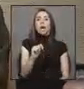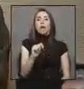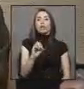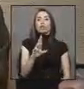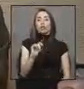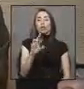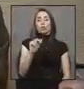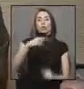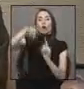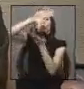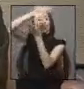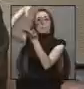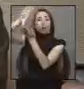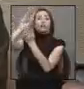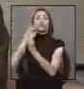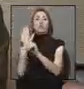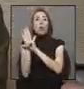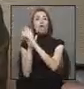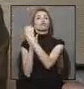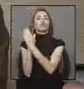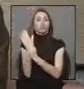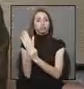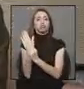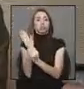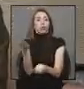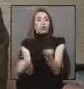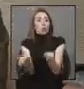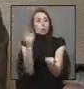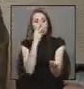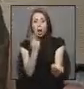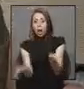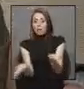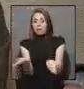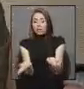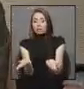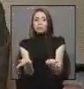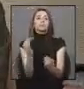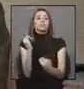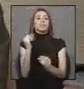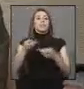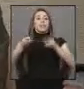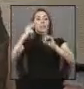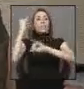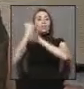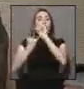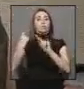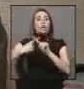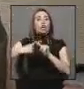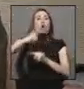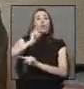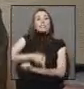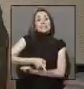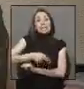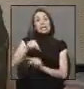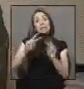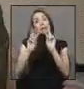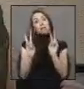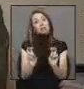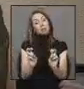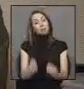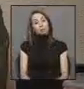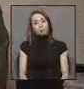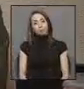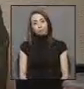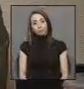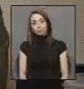los modelos comparados y más aún conforme a las exigencias del derecho internacional en la materia.